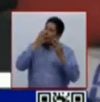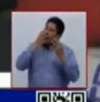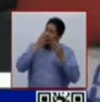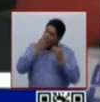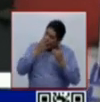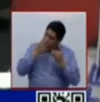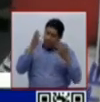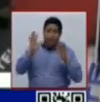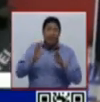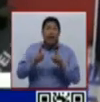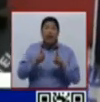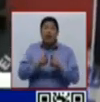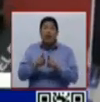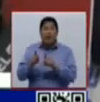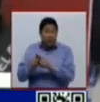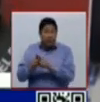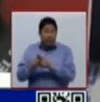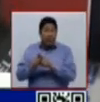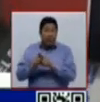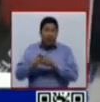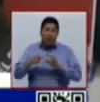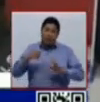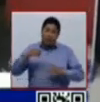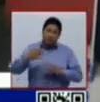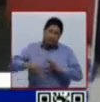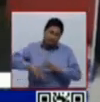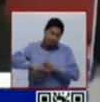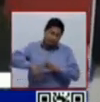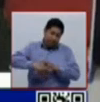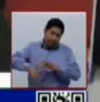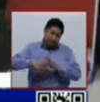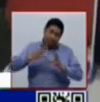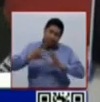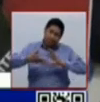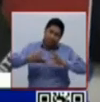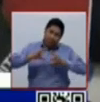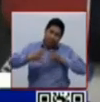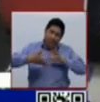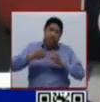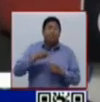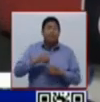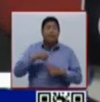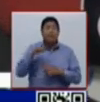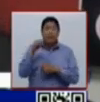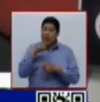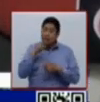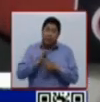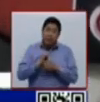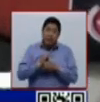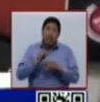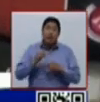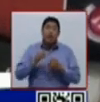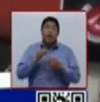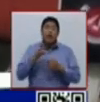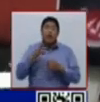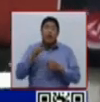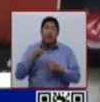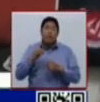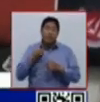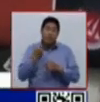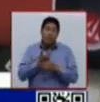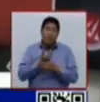Lotería Nacional, como Ministerio de Salud, por instrucción de nuestro ministro, el doctor Jason Ausa, y nuestro presidente Luis Arce